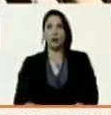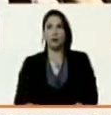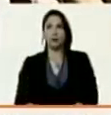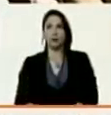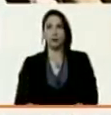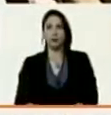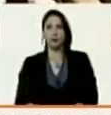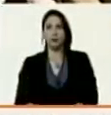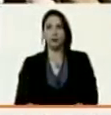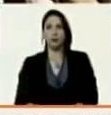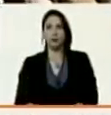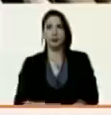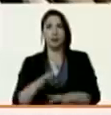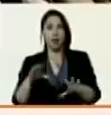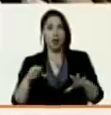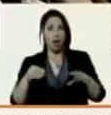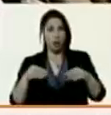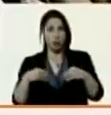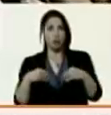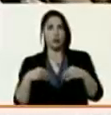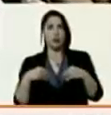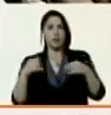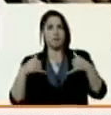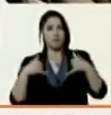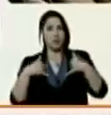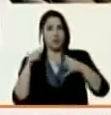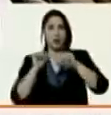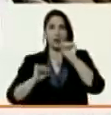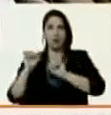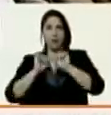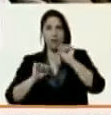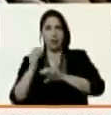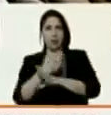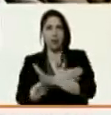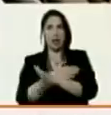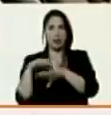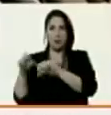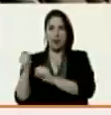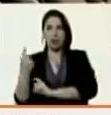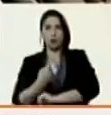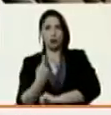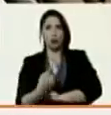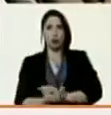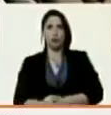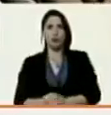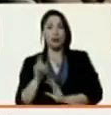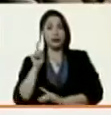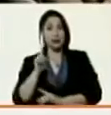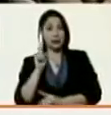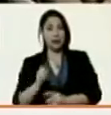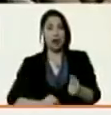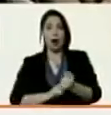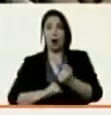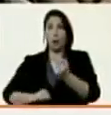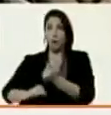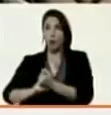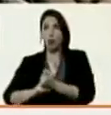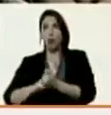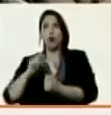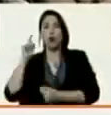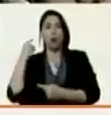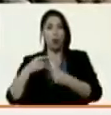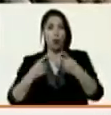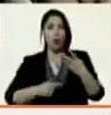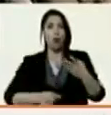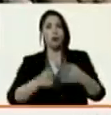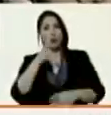puede asumir ni siquiera su propia defensa ante el imperialismo sólo necesita el apoyo y necesita el concurso de otros pueblos lo que